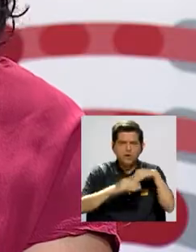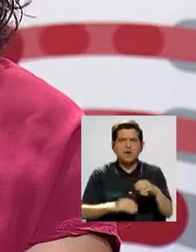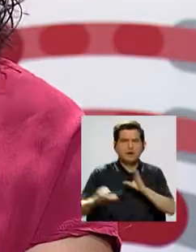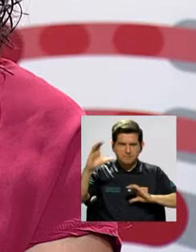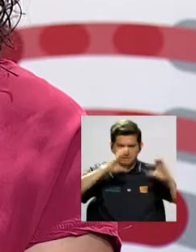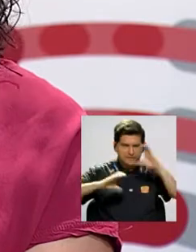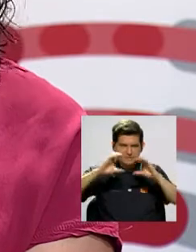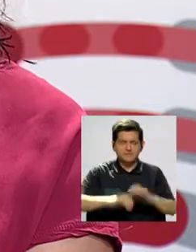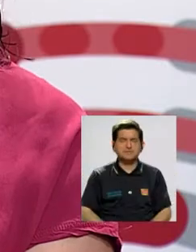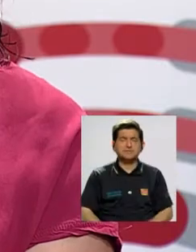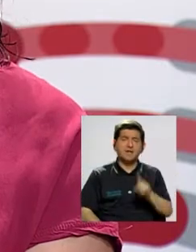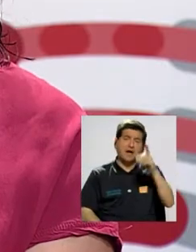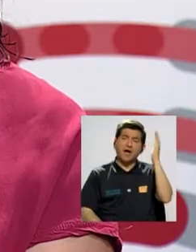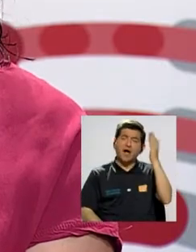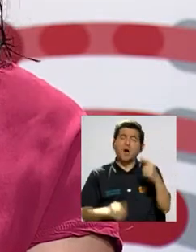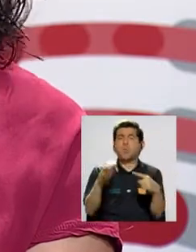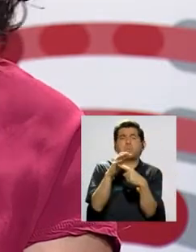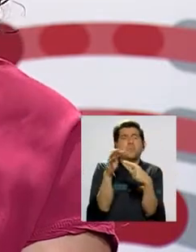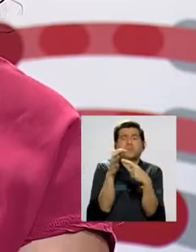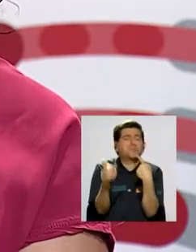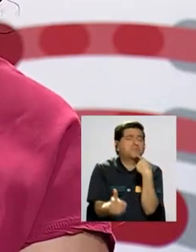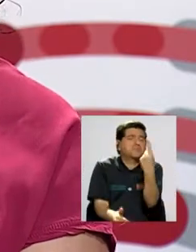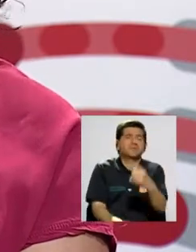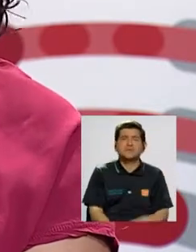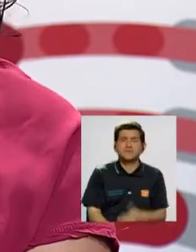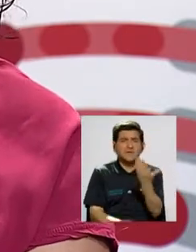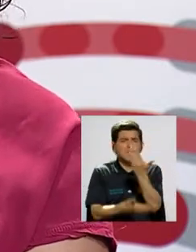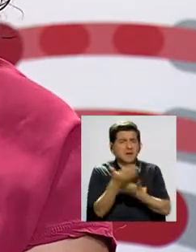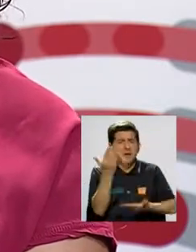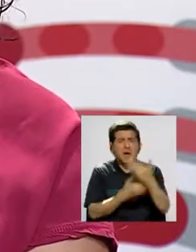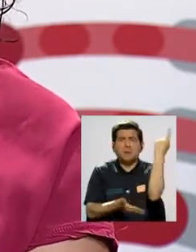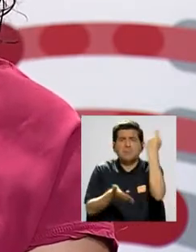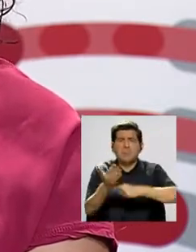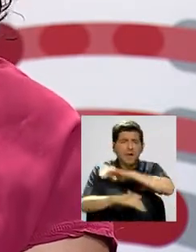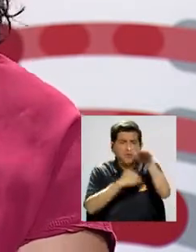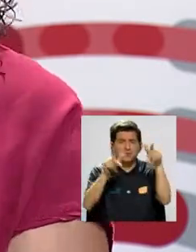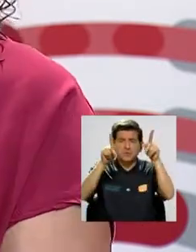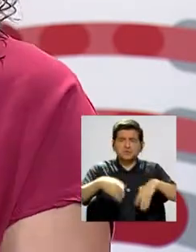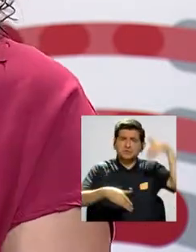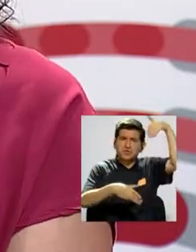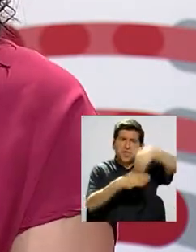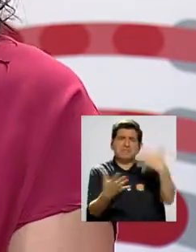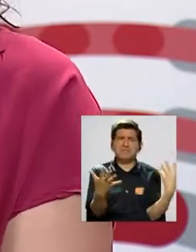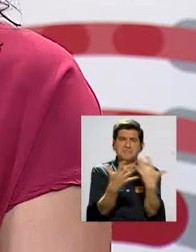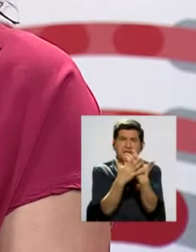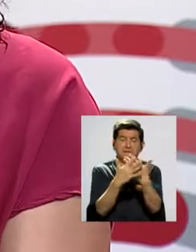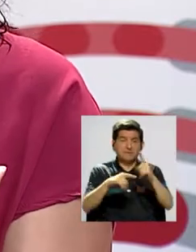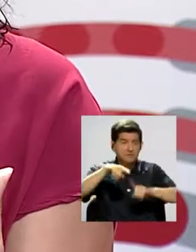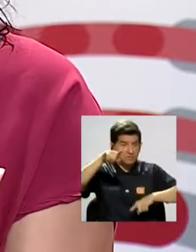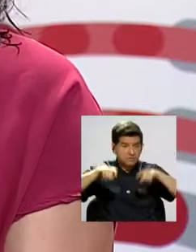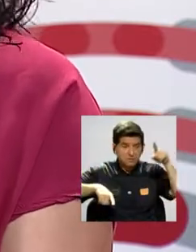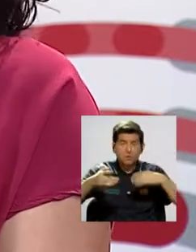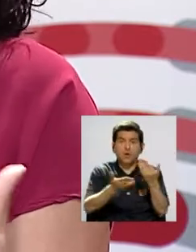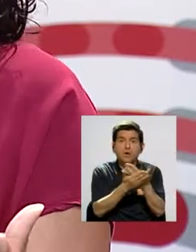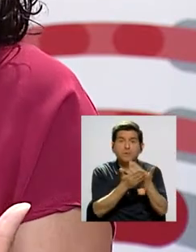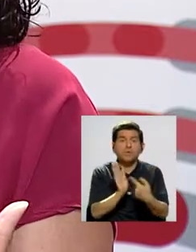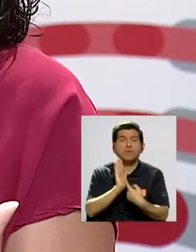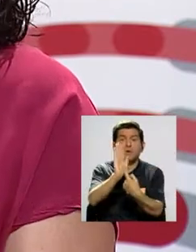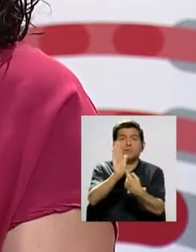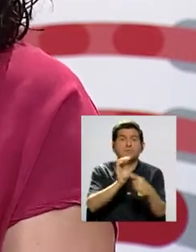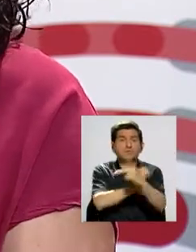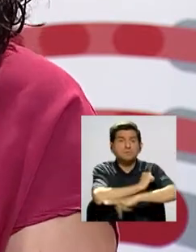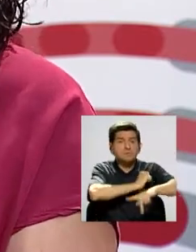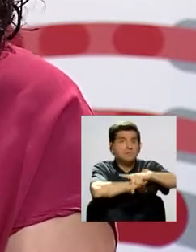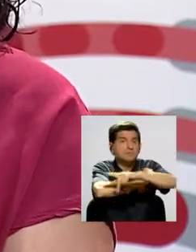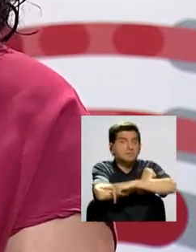punto es que se hace un discurso muy populista de decir, mano dura, metámoslos a todos a la cárcel, cuando las estadísticas y las pruebas te dicen que en los